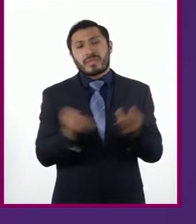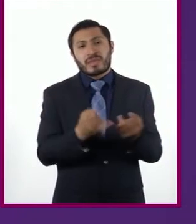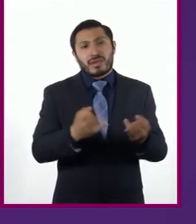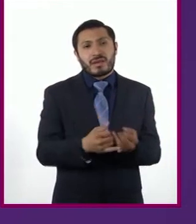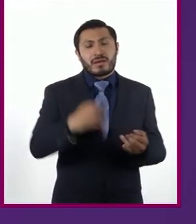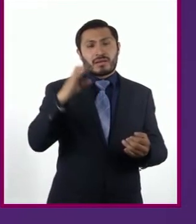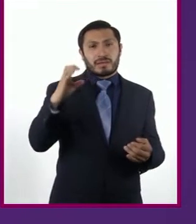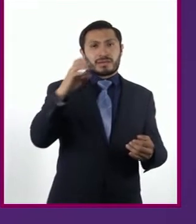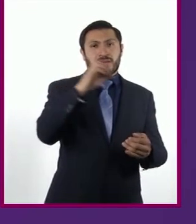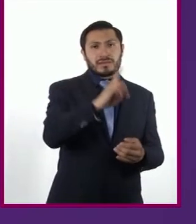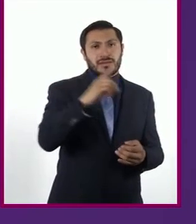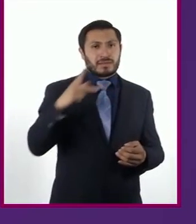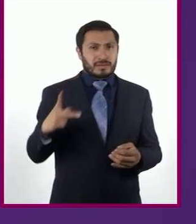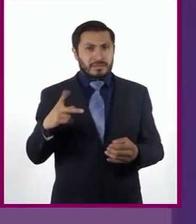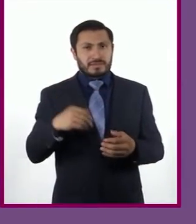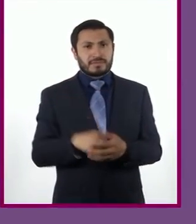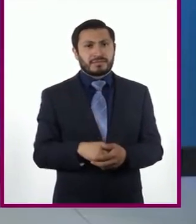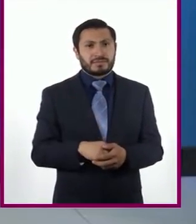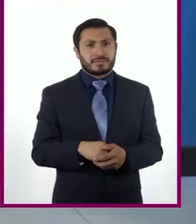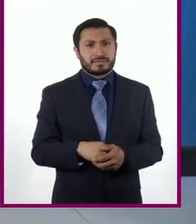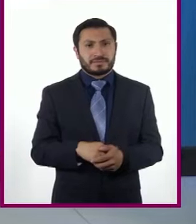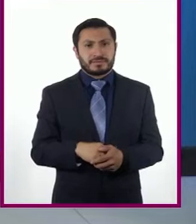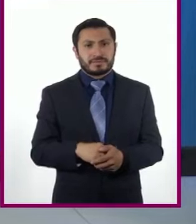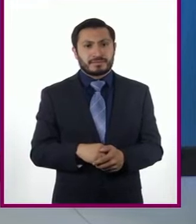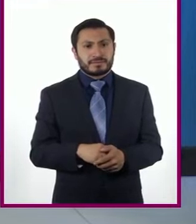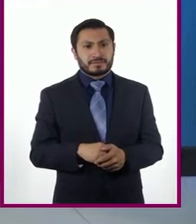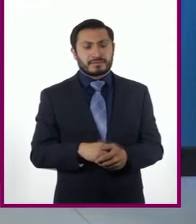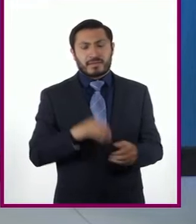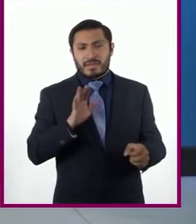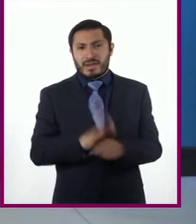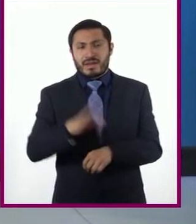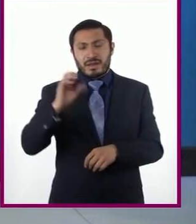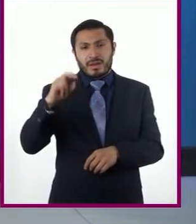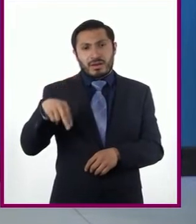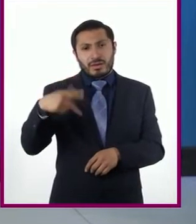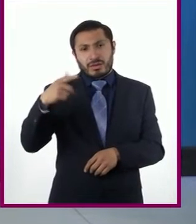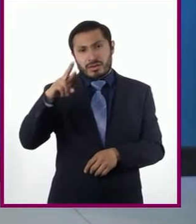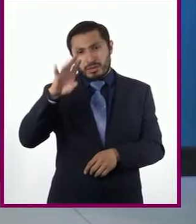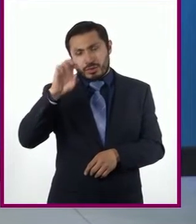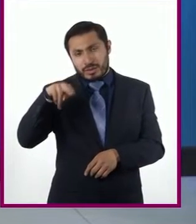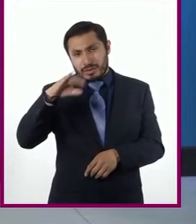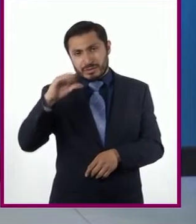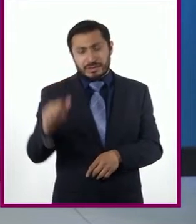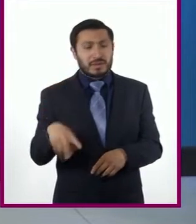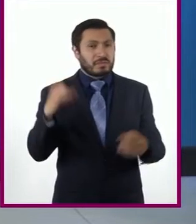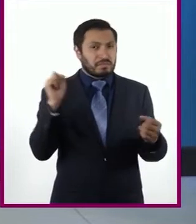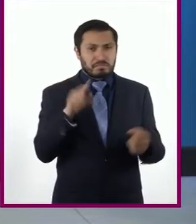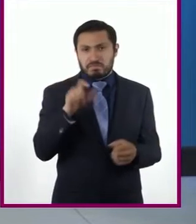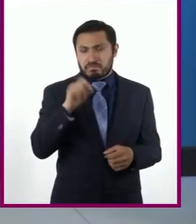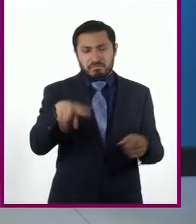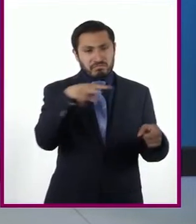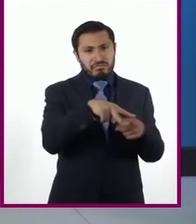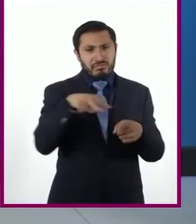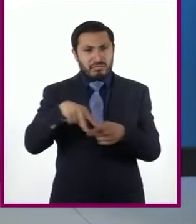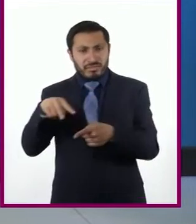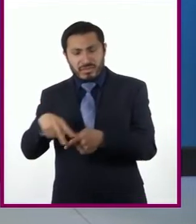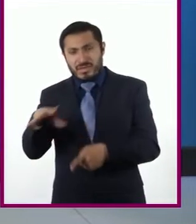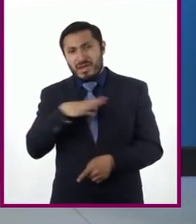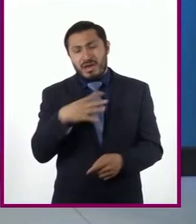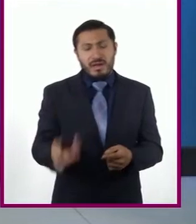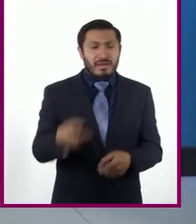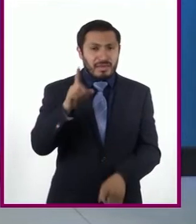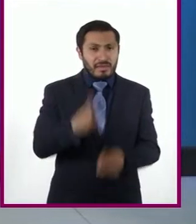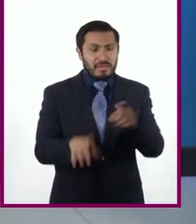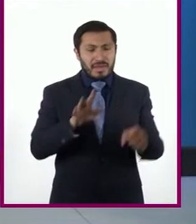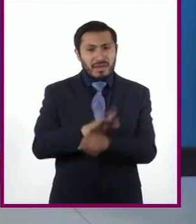triángulo CDP. La congruencia de estos mismos triángulos los podemos verificar a partir del criterio